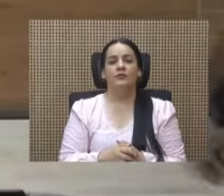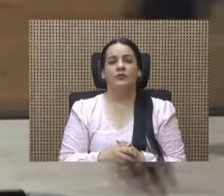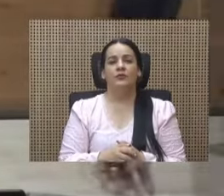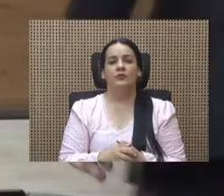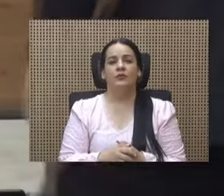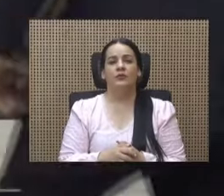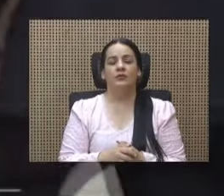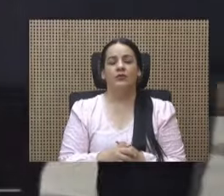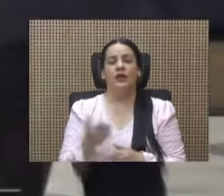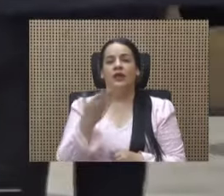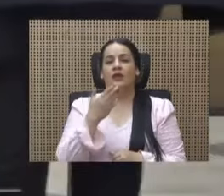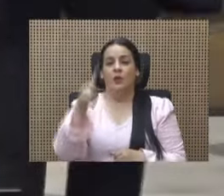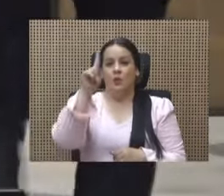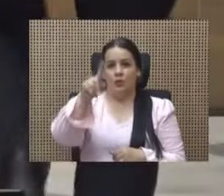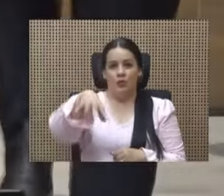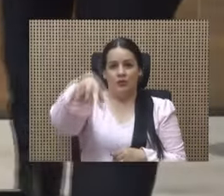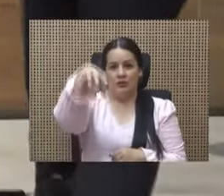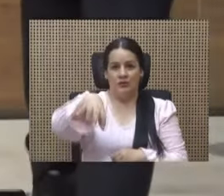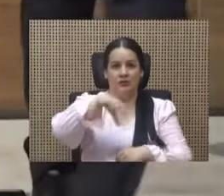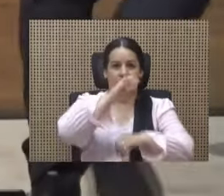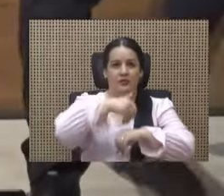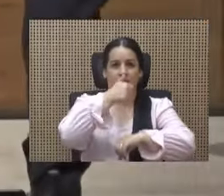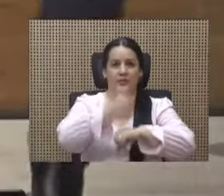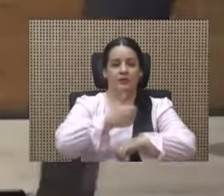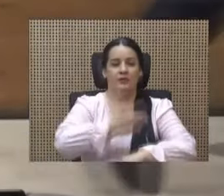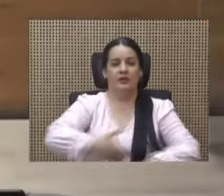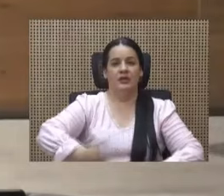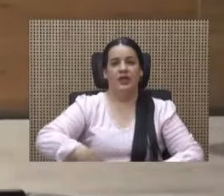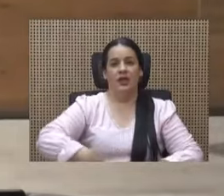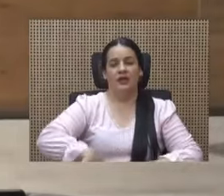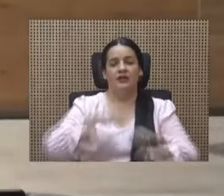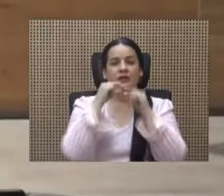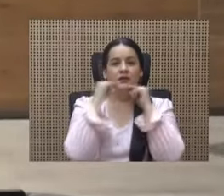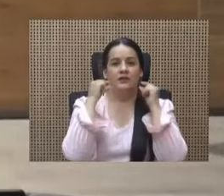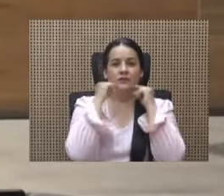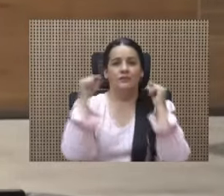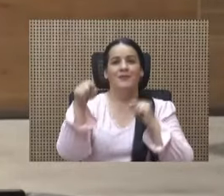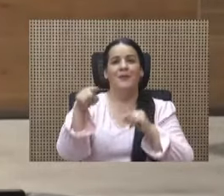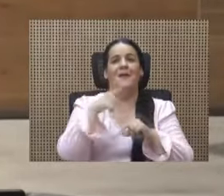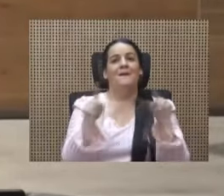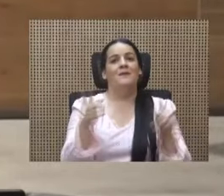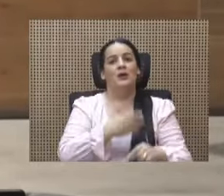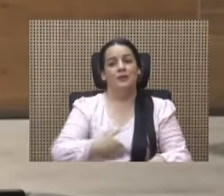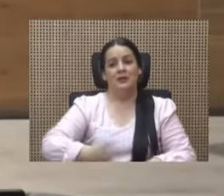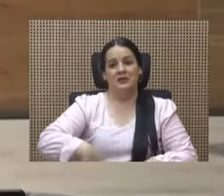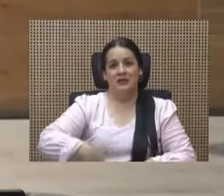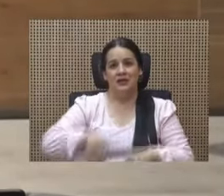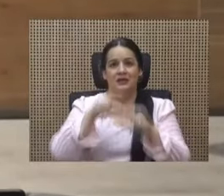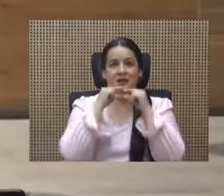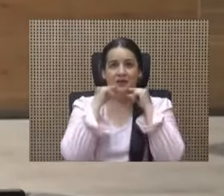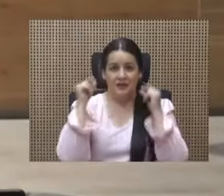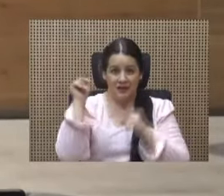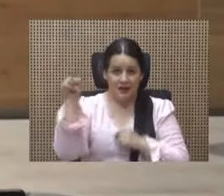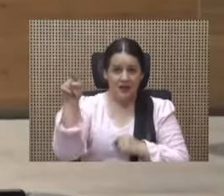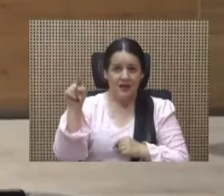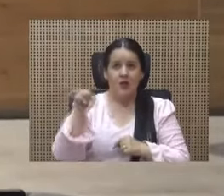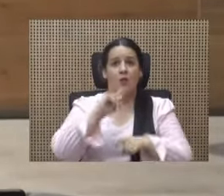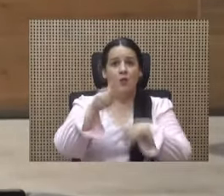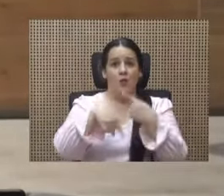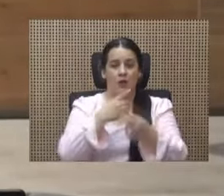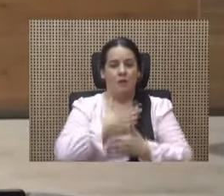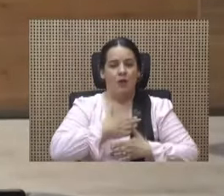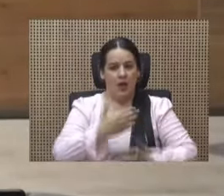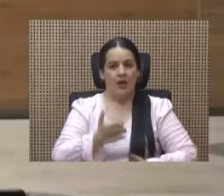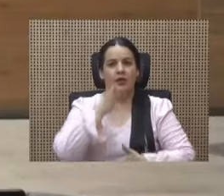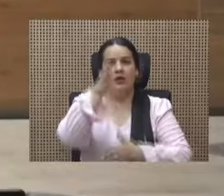que prácticamente puso el presidente de la República, don Rodrigo Chávez Robles, pero que el presidente de la República fue muy anuente